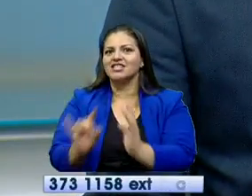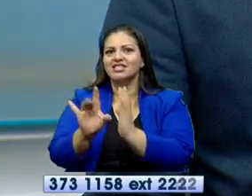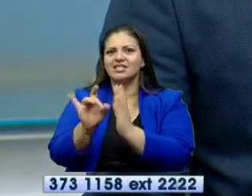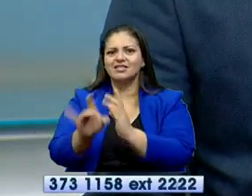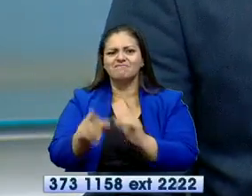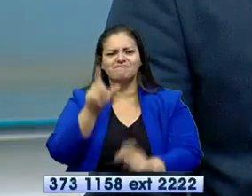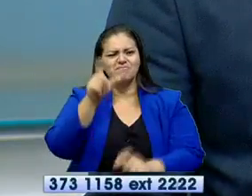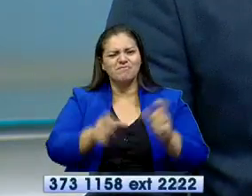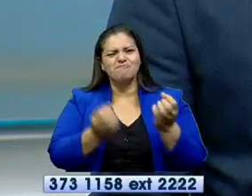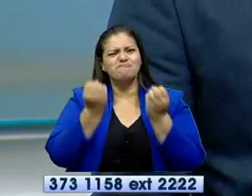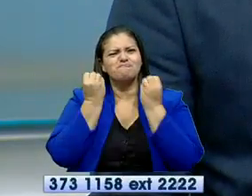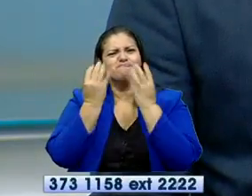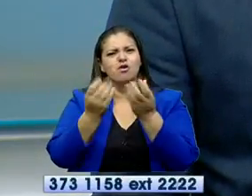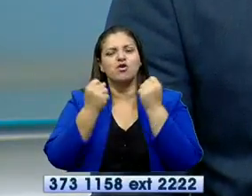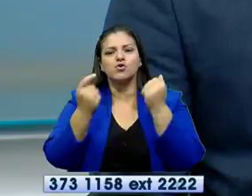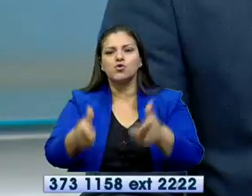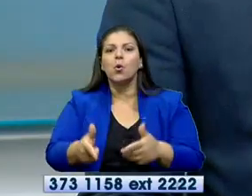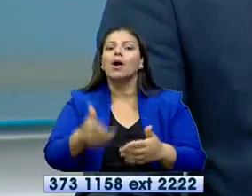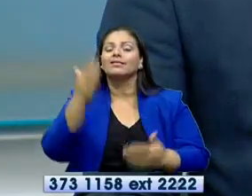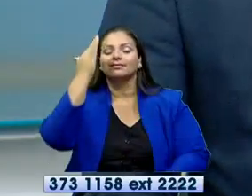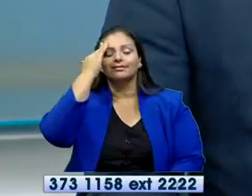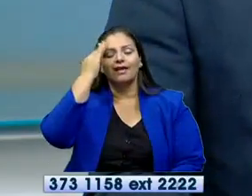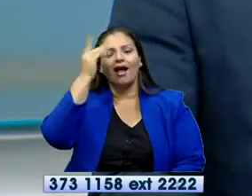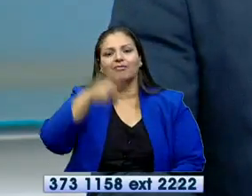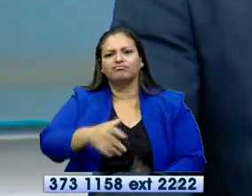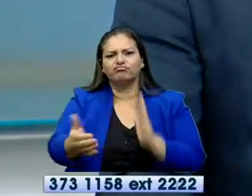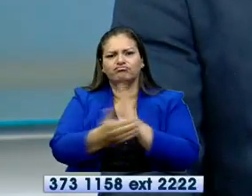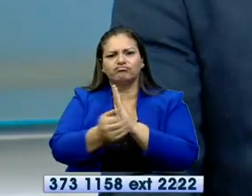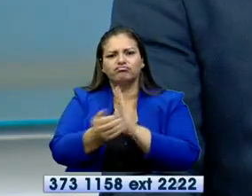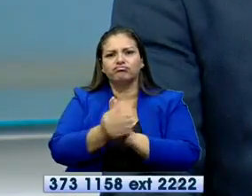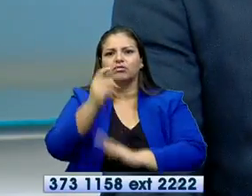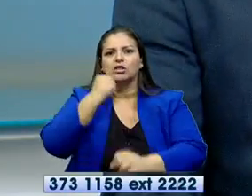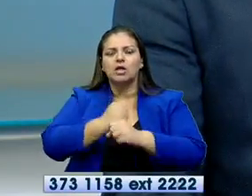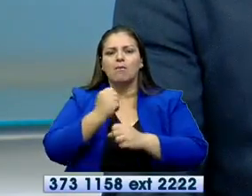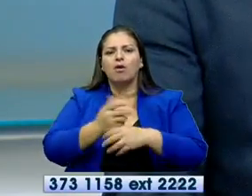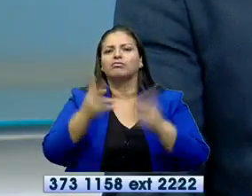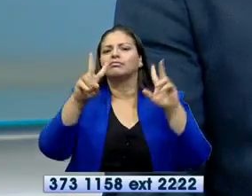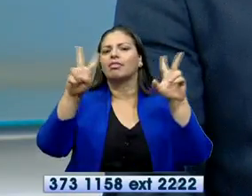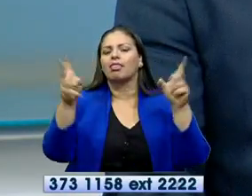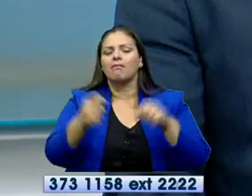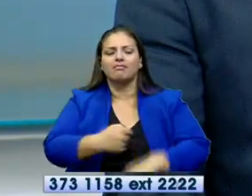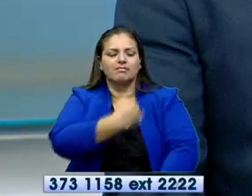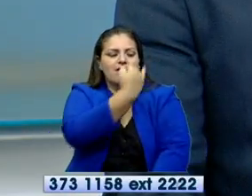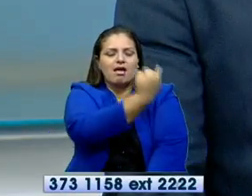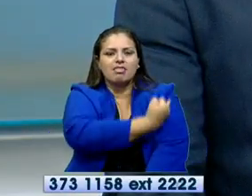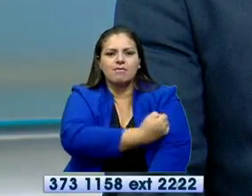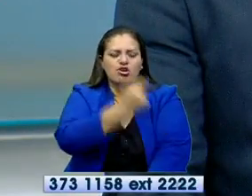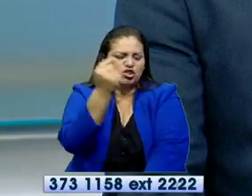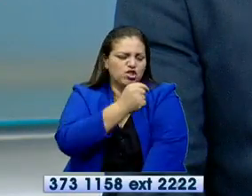de tatuadores que expusieron su arte con la aplicación de nuevas tendencias.